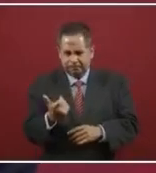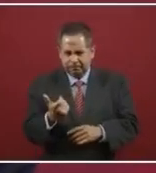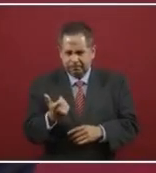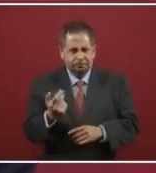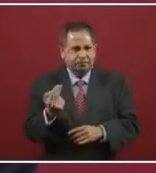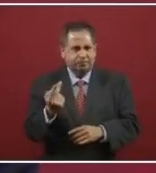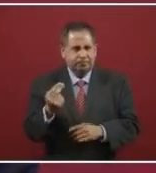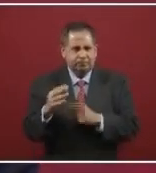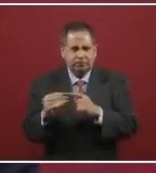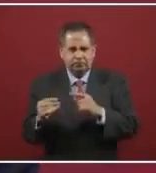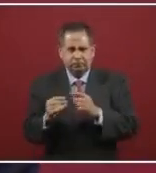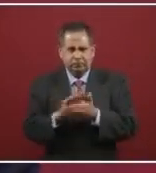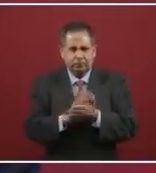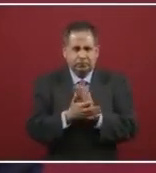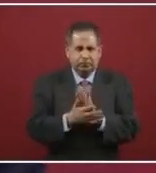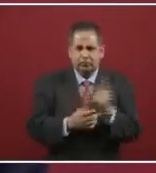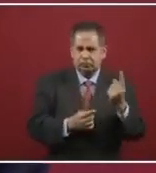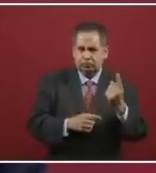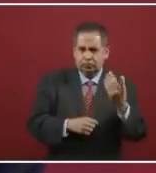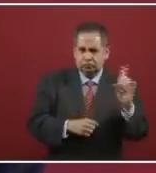25 centavos por dólar